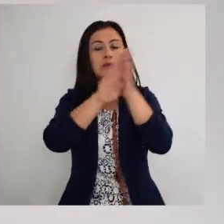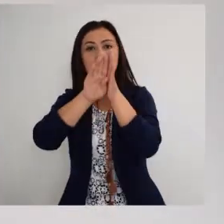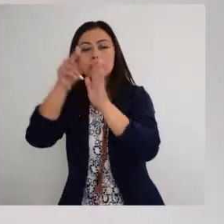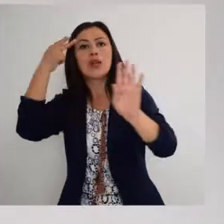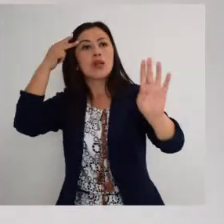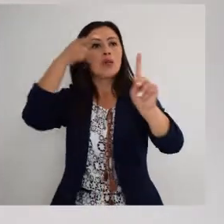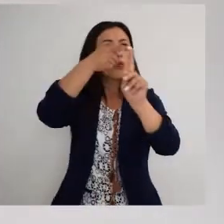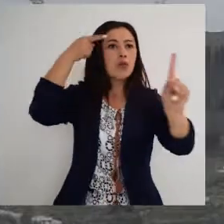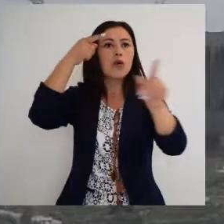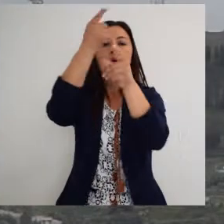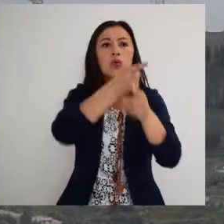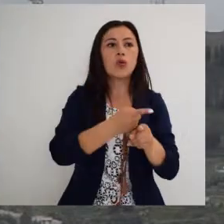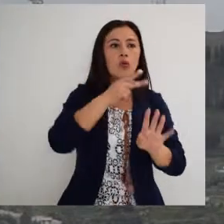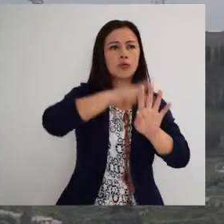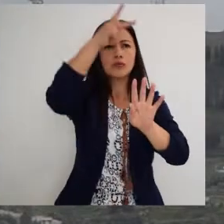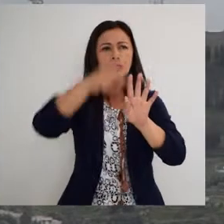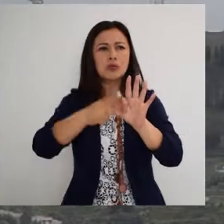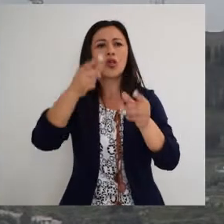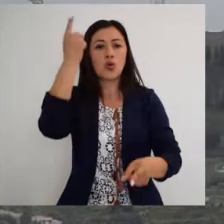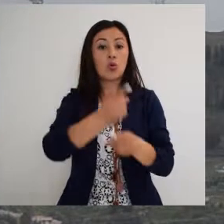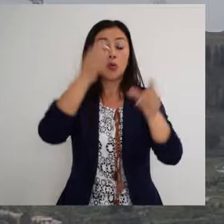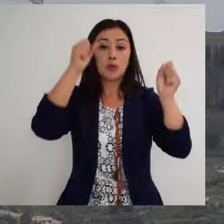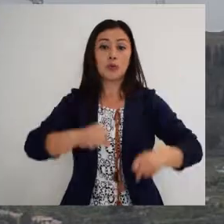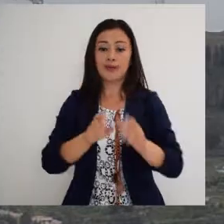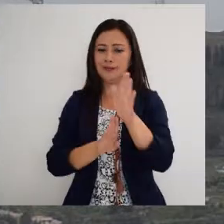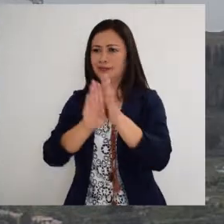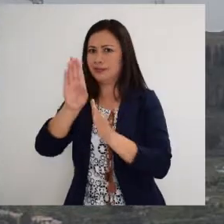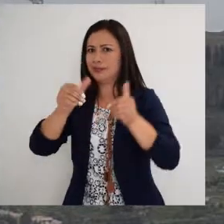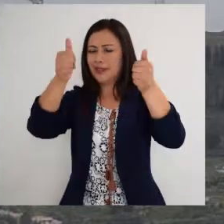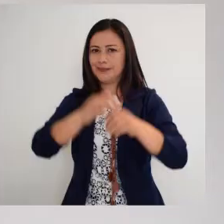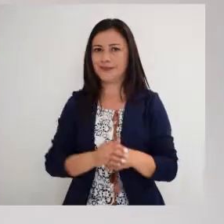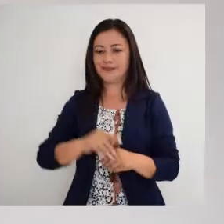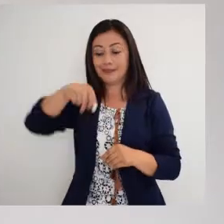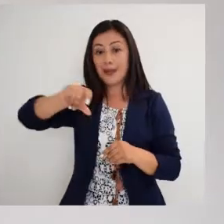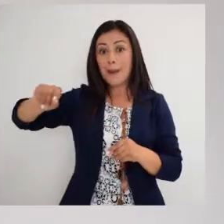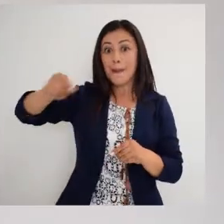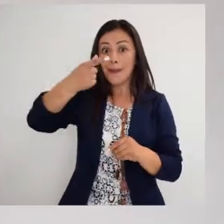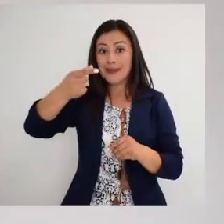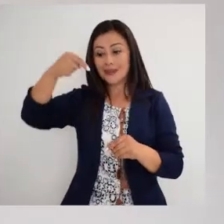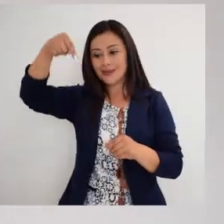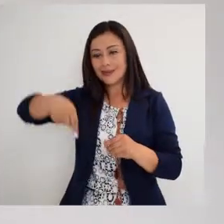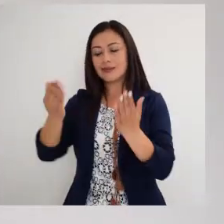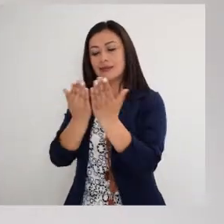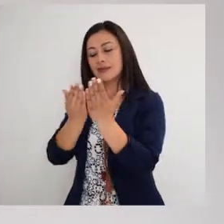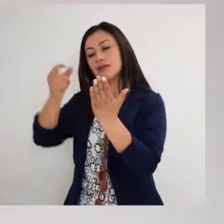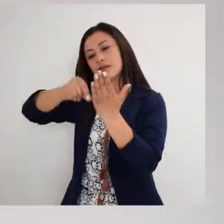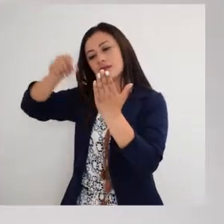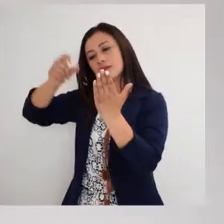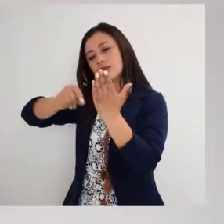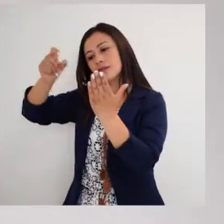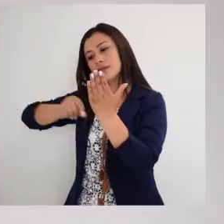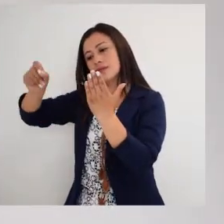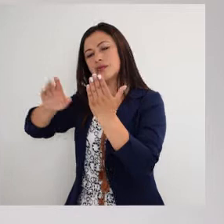con muchas posibilidades para hacer desarrollo. La verdad que es la primera vez que se hace este estudio por